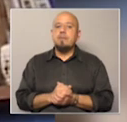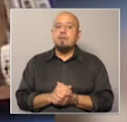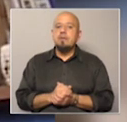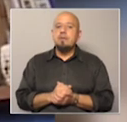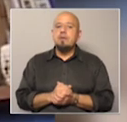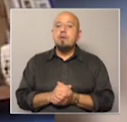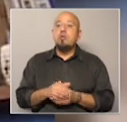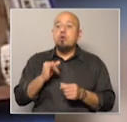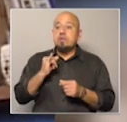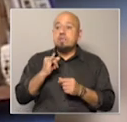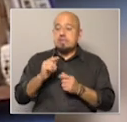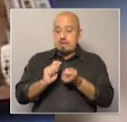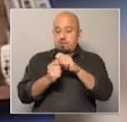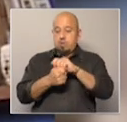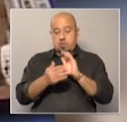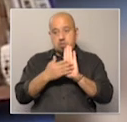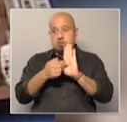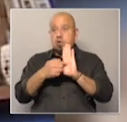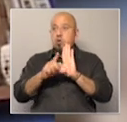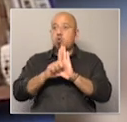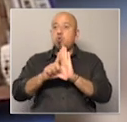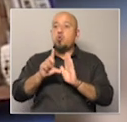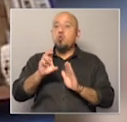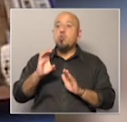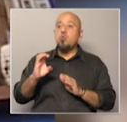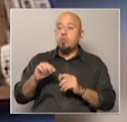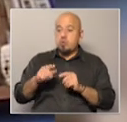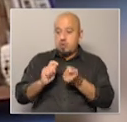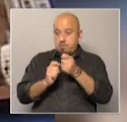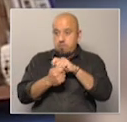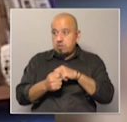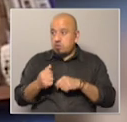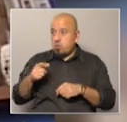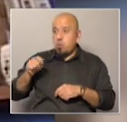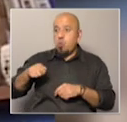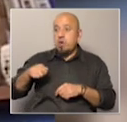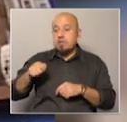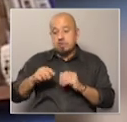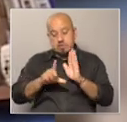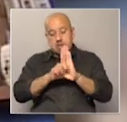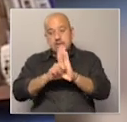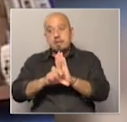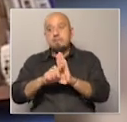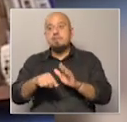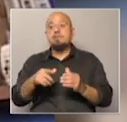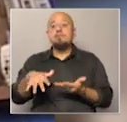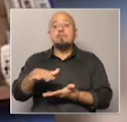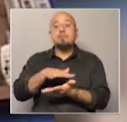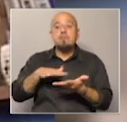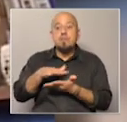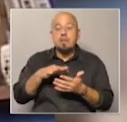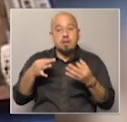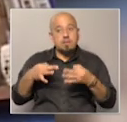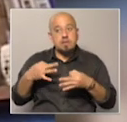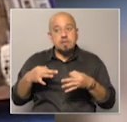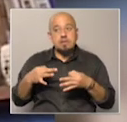Lo que sí cambió la luz es que los jueces, en algunas circunstancias, que lo que dice la ley es situaciones de hecho